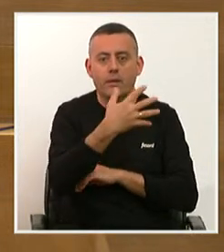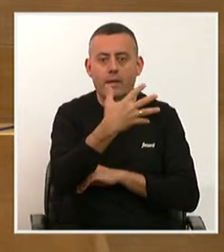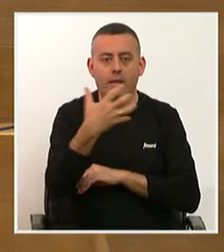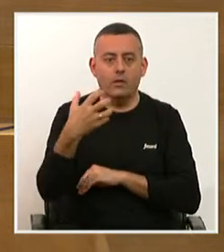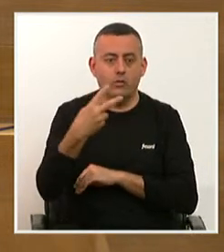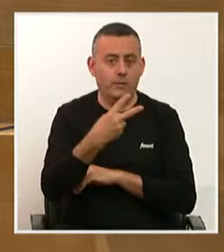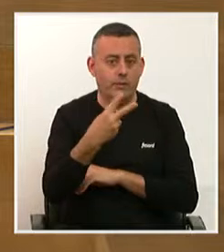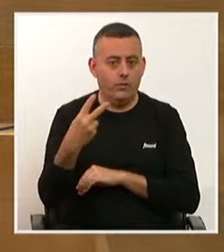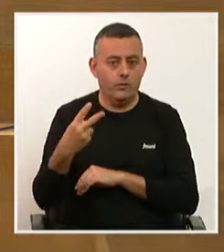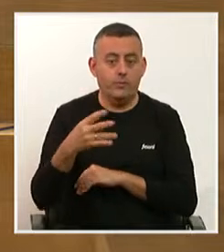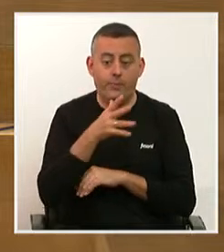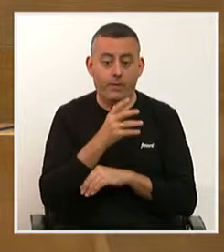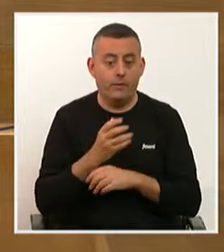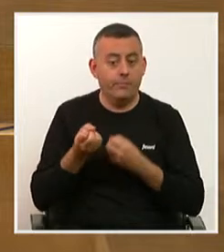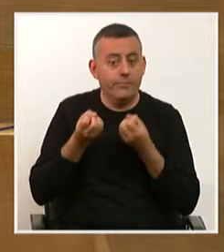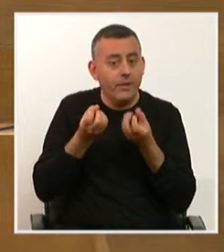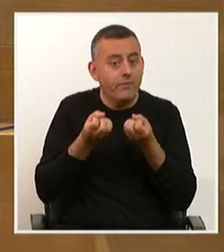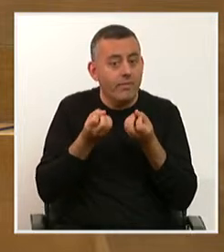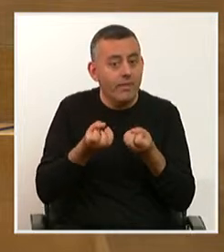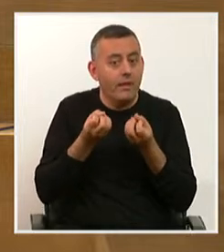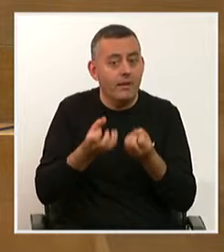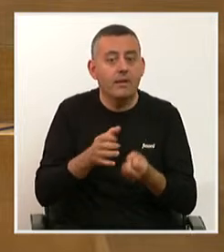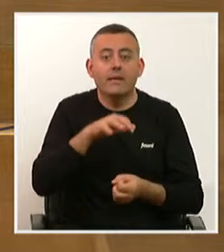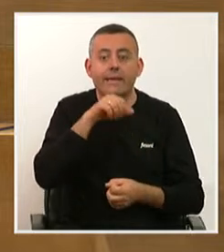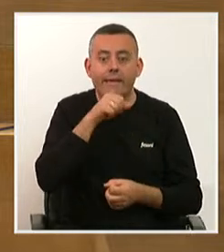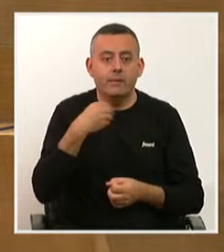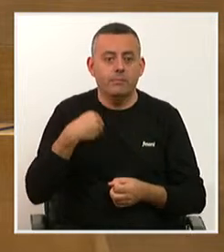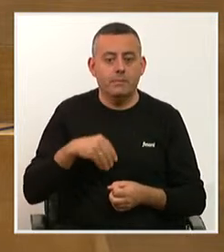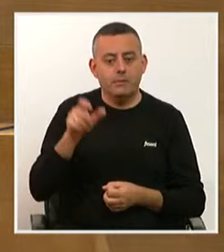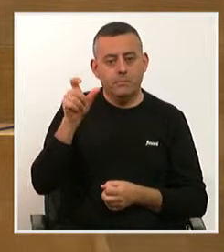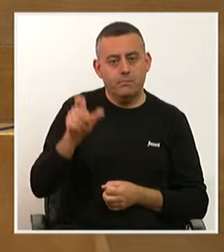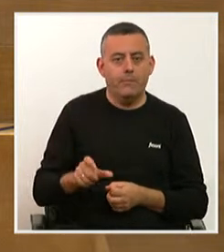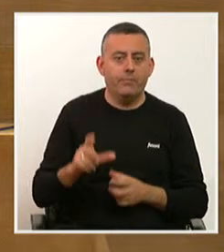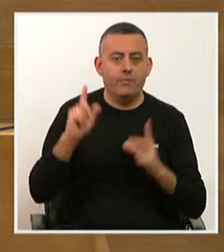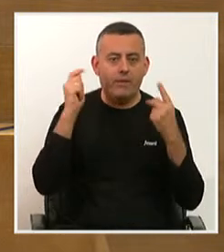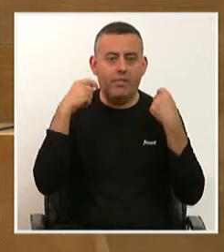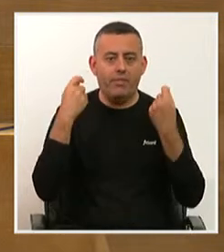y para la defensa de la emenda tiene la palabra ilustre diputada Francisca